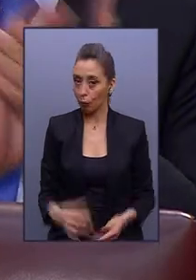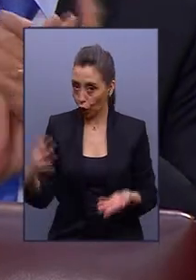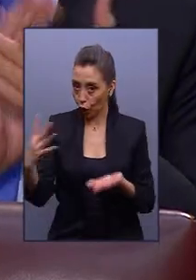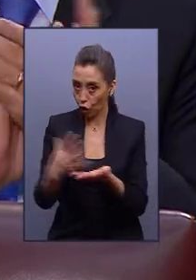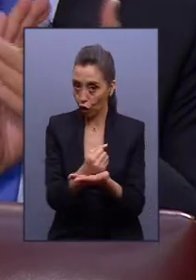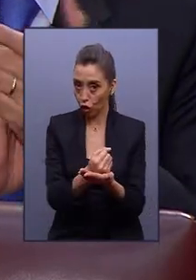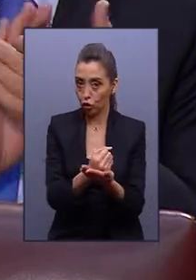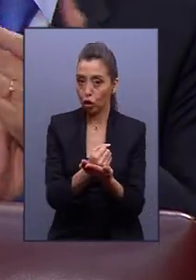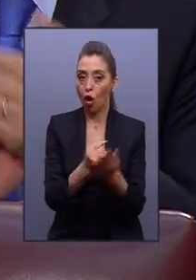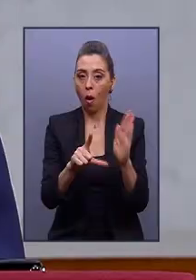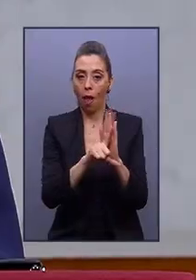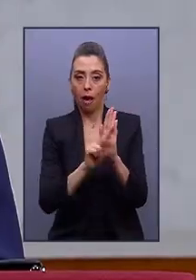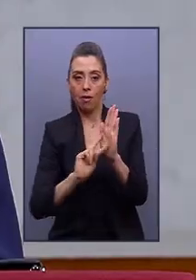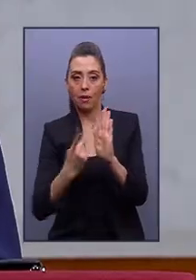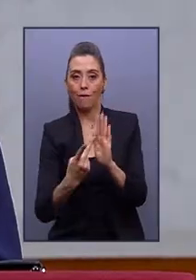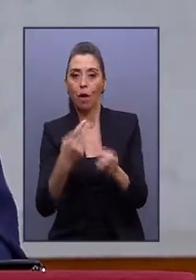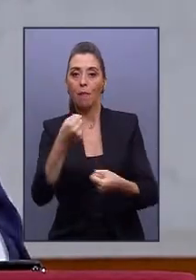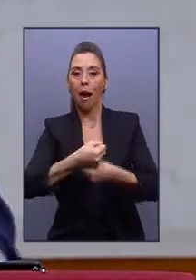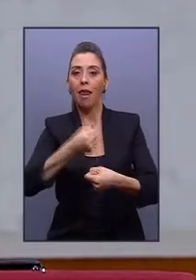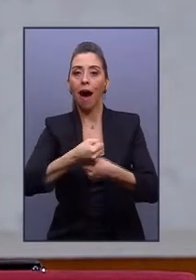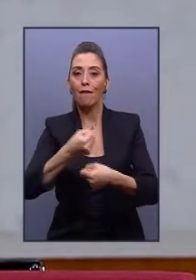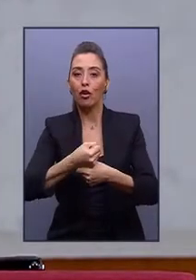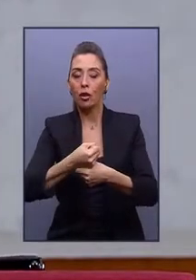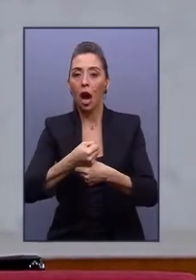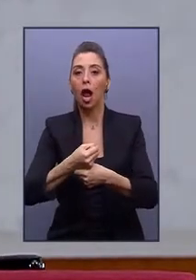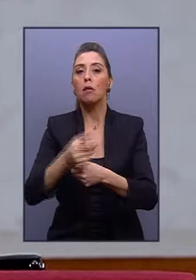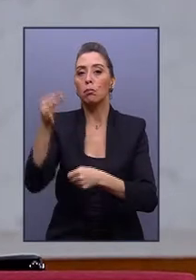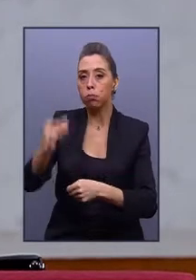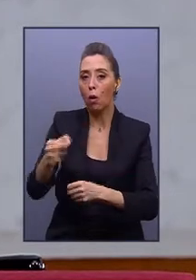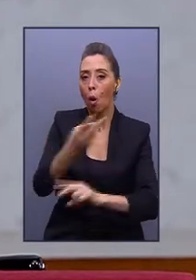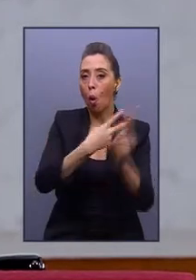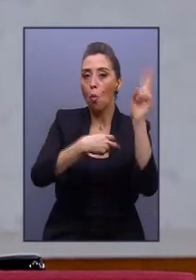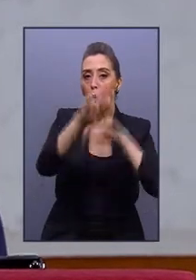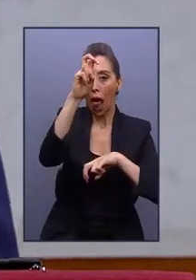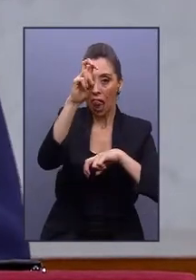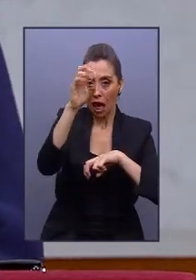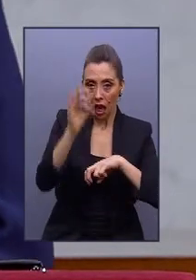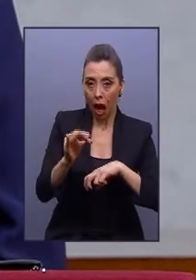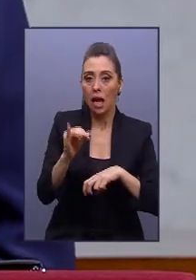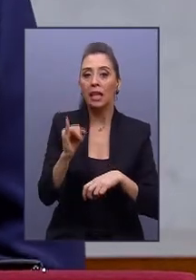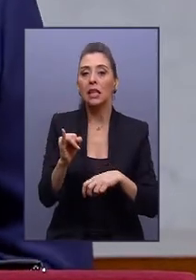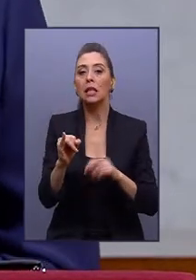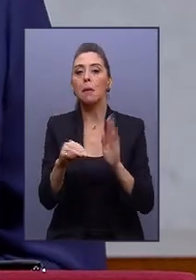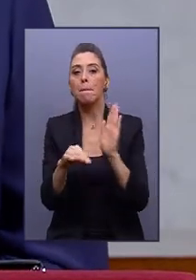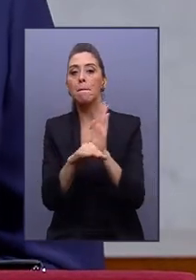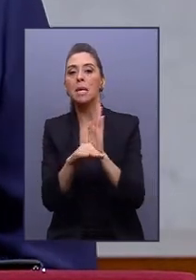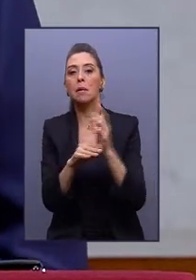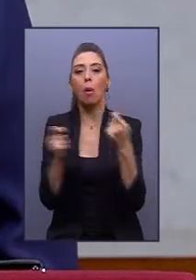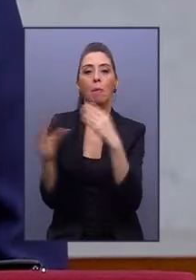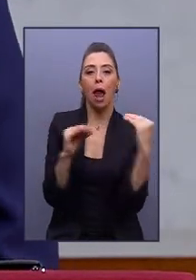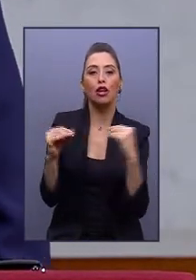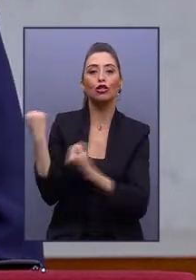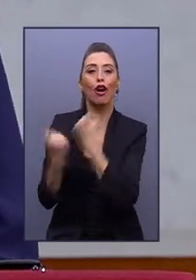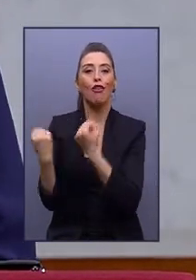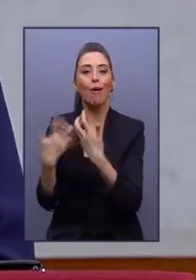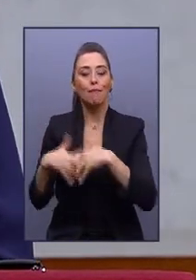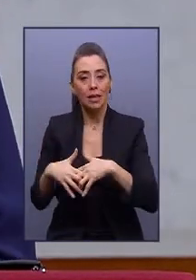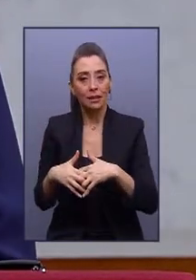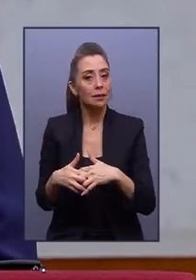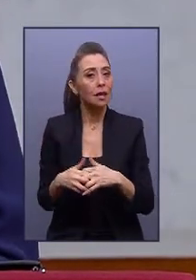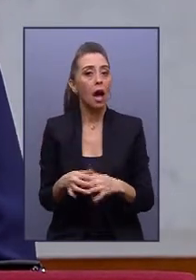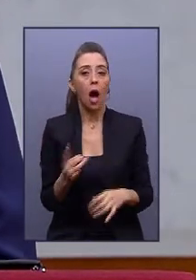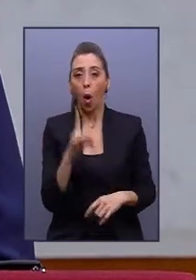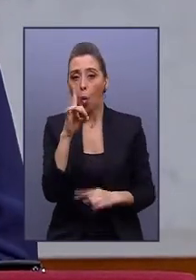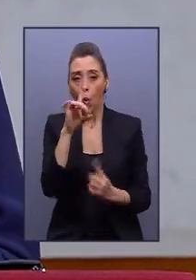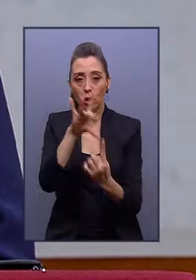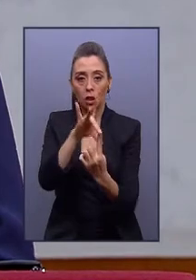logramos una reforma laboral que garantiza la huelga efectiva y el piso de negociación, entre otras cosas. Es decir, hemos hecho la única